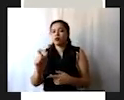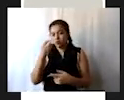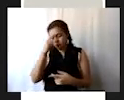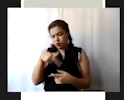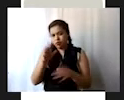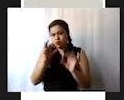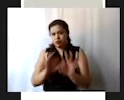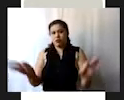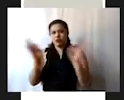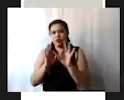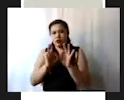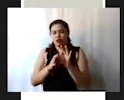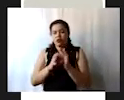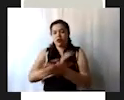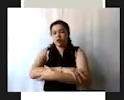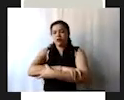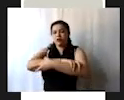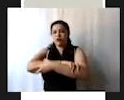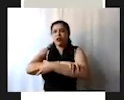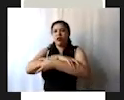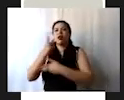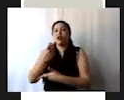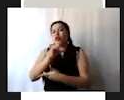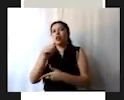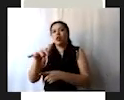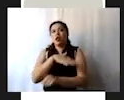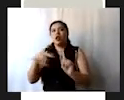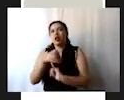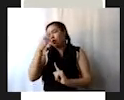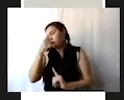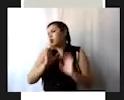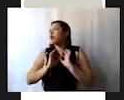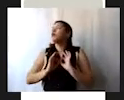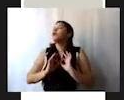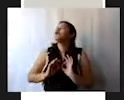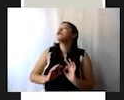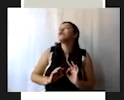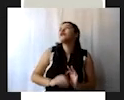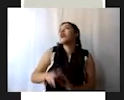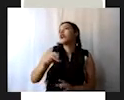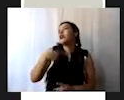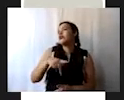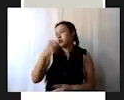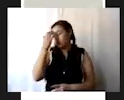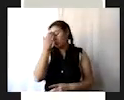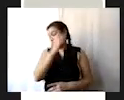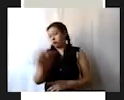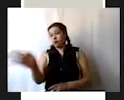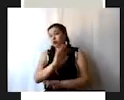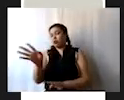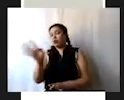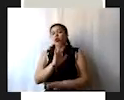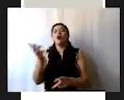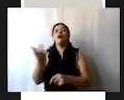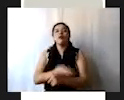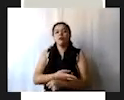importancia que tienen las alianzas y de salir de la zona, pues no de confort, pero de desconocimiento de lo que está